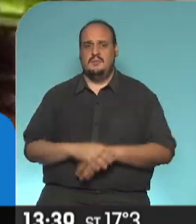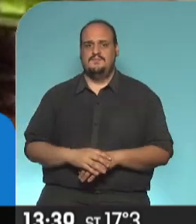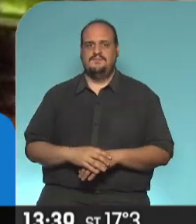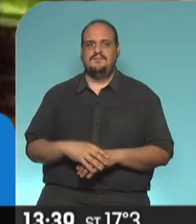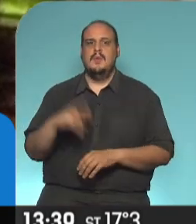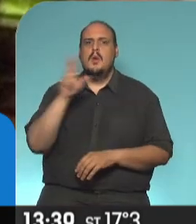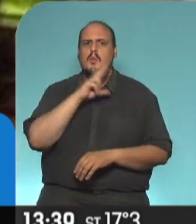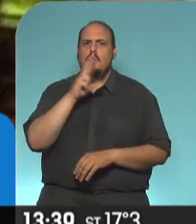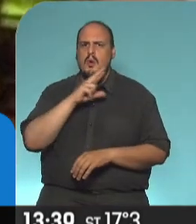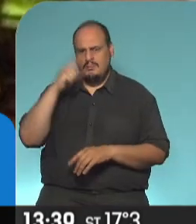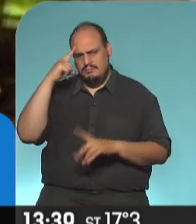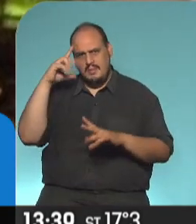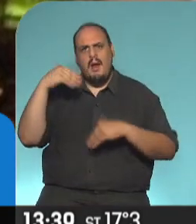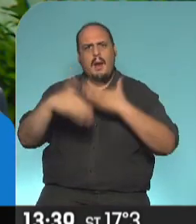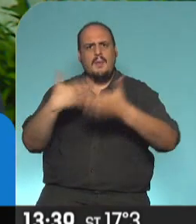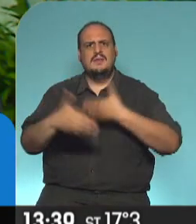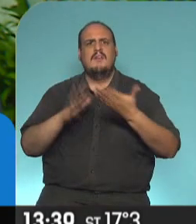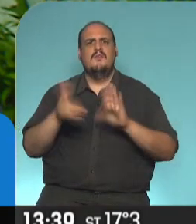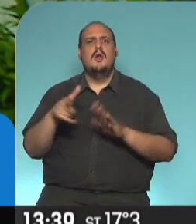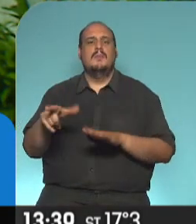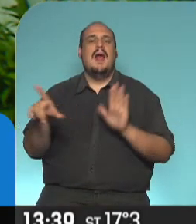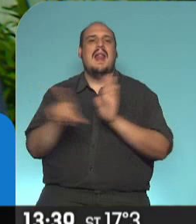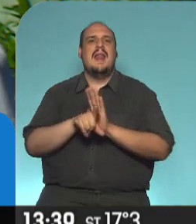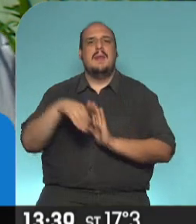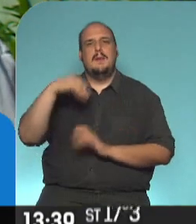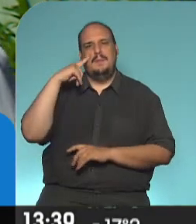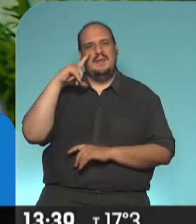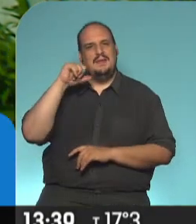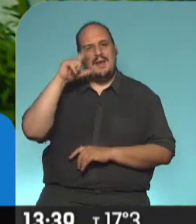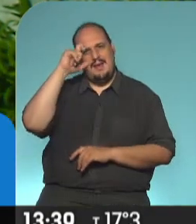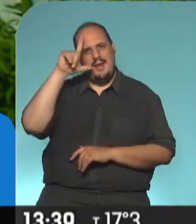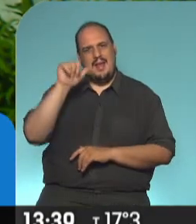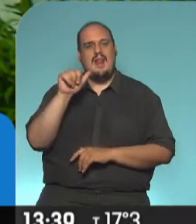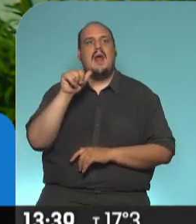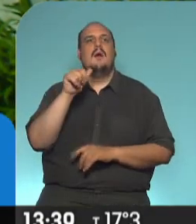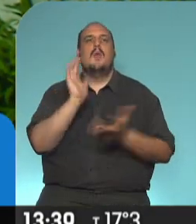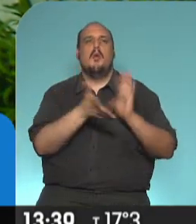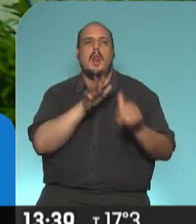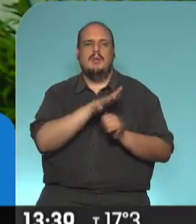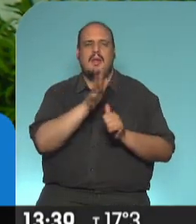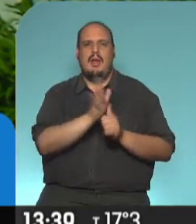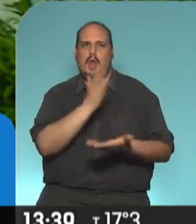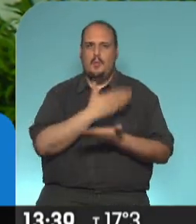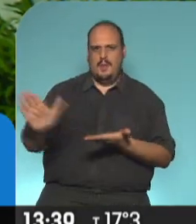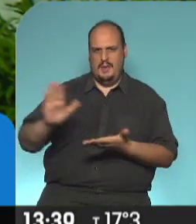justamente estaba terminando la capacitación para ser promotora de la ley Micaela para prevención de las violencias de género.